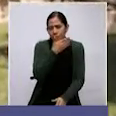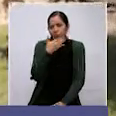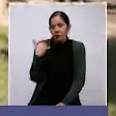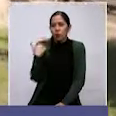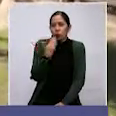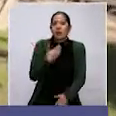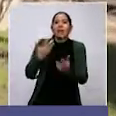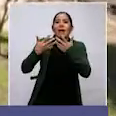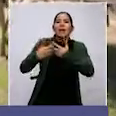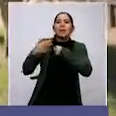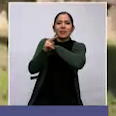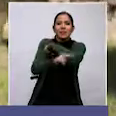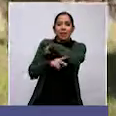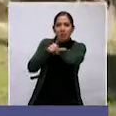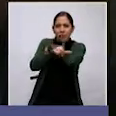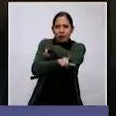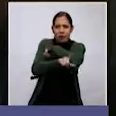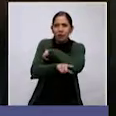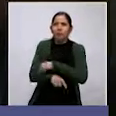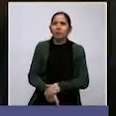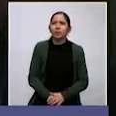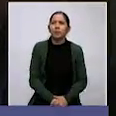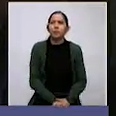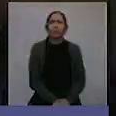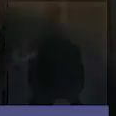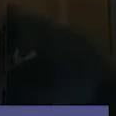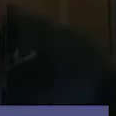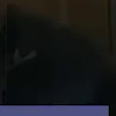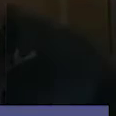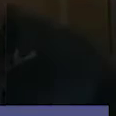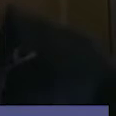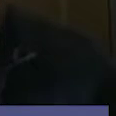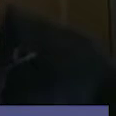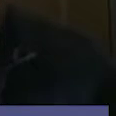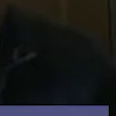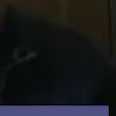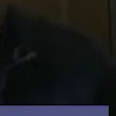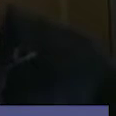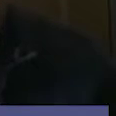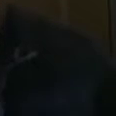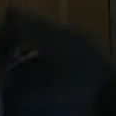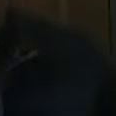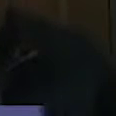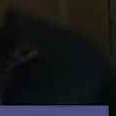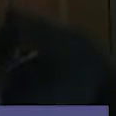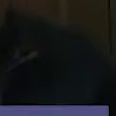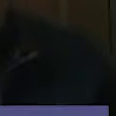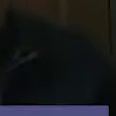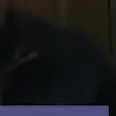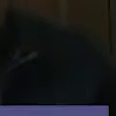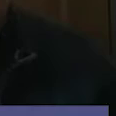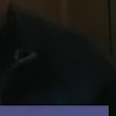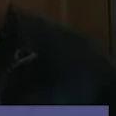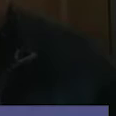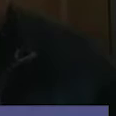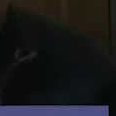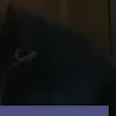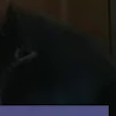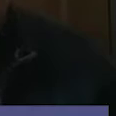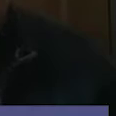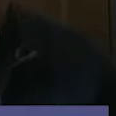nacional. Director, aproximadamente, ¿cuántos son los productos? ¿En qué cantidad estaríamos hablando que ha sido distribuida en cada uno de estos